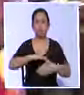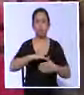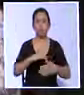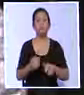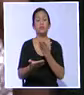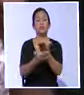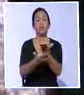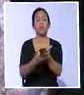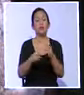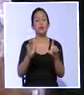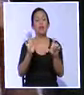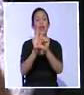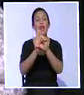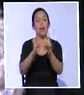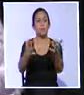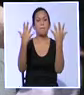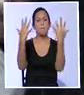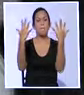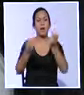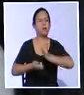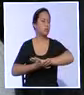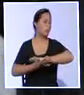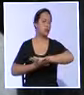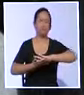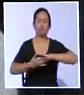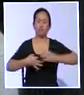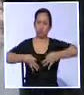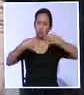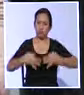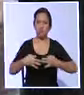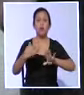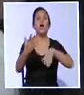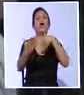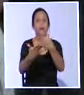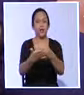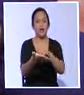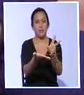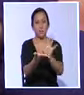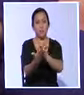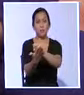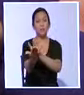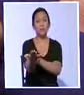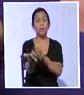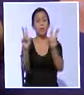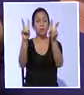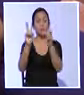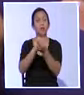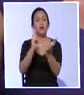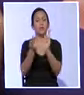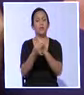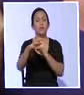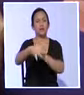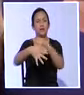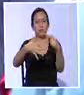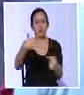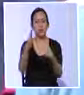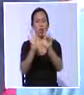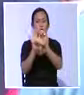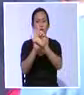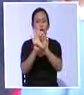ley de manos limpias de iniciativa ciudadana también llegó al parlamento un proyecto que contempla reformas a cinco leyes vigentes